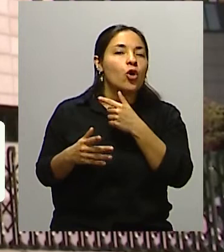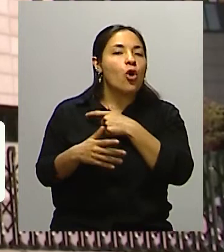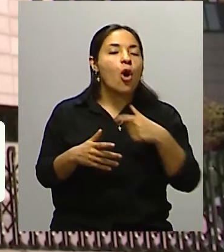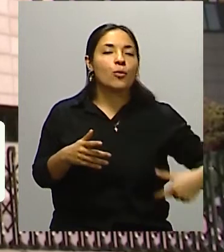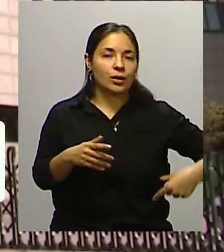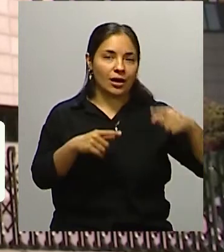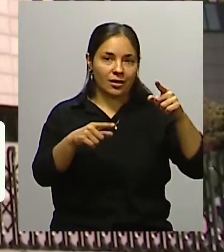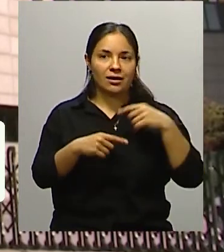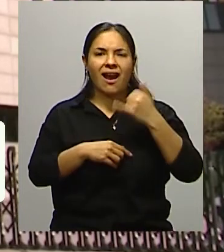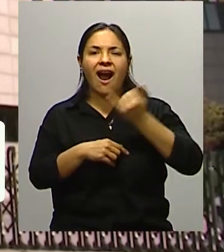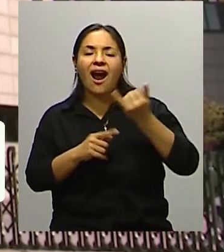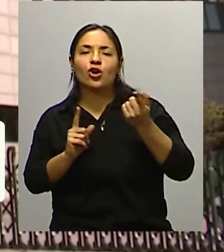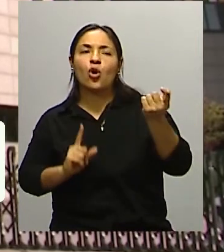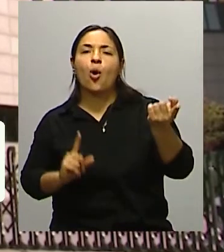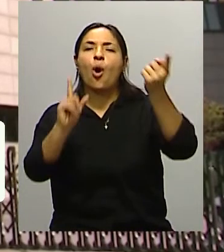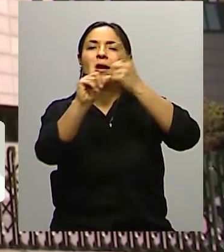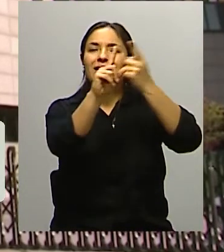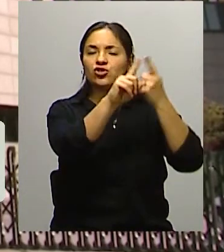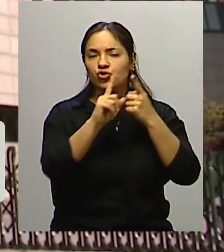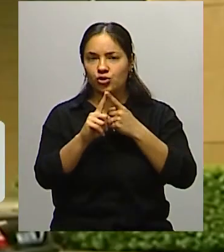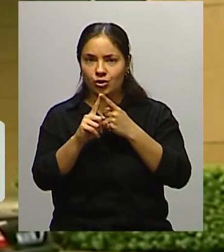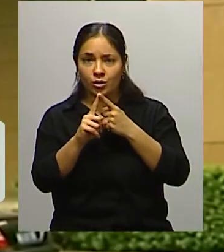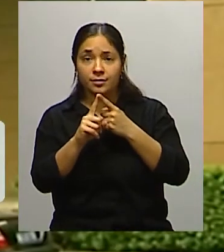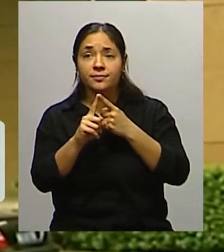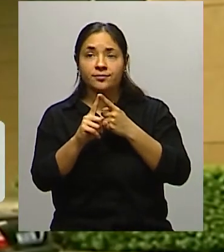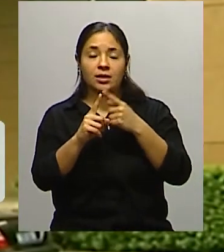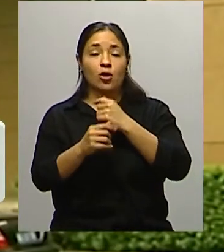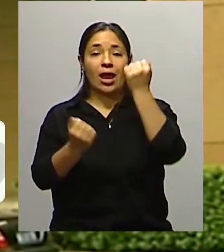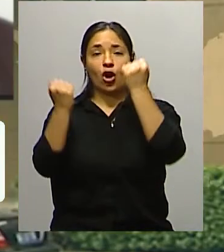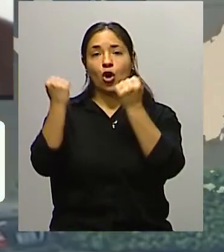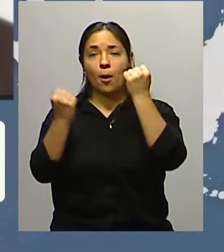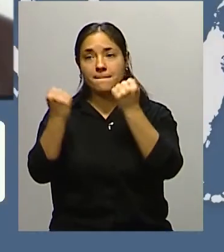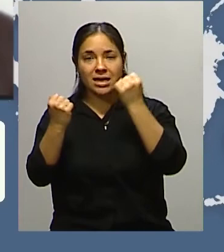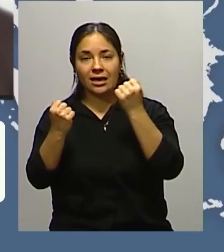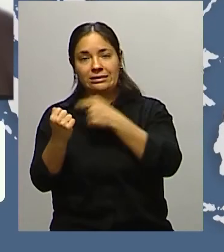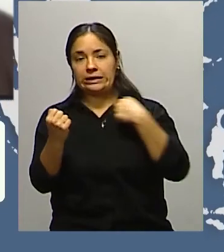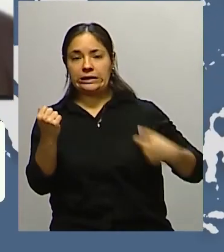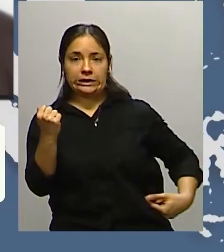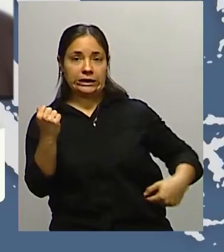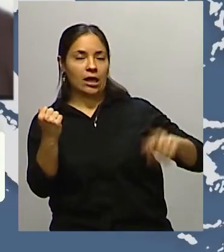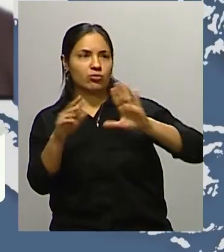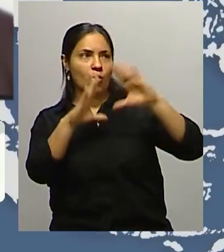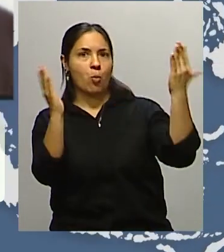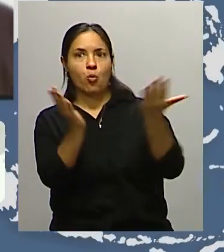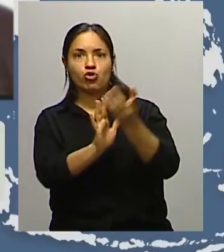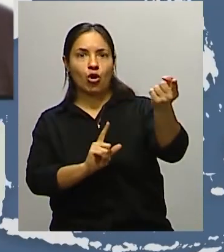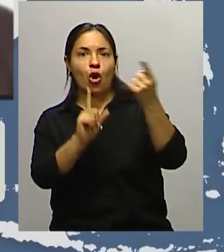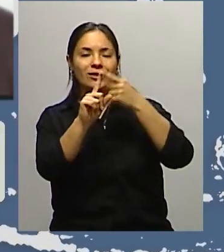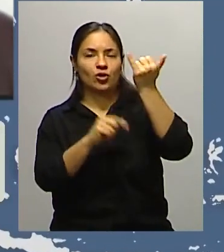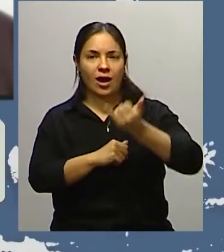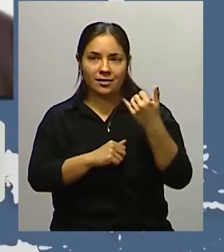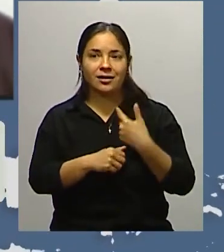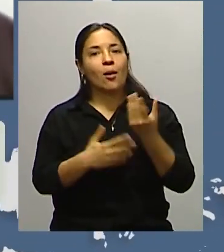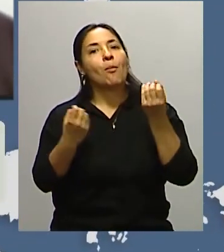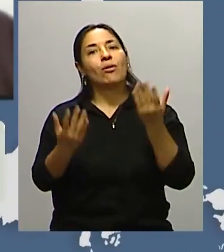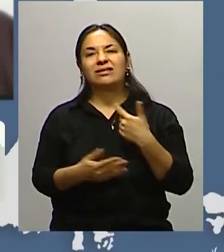la interconexión que existe entre la economía china y el resto del mundo, que eso es... Por eso es erróneo hablar de